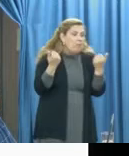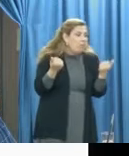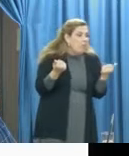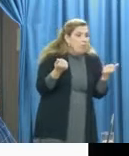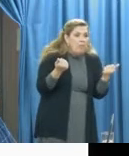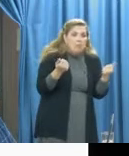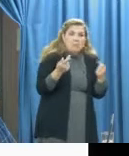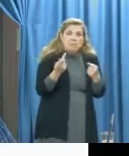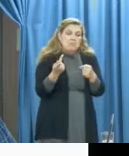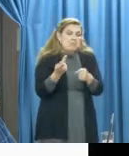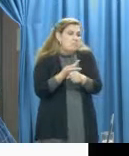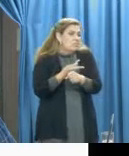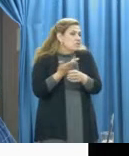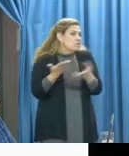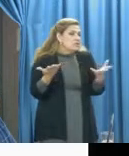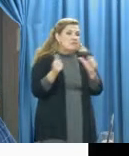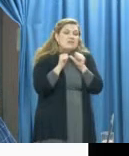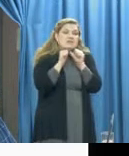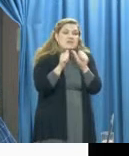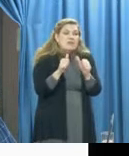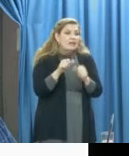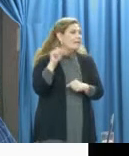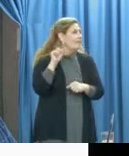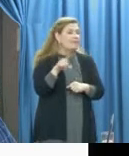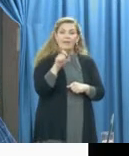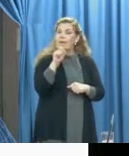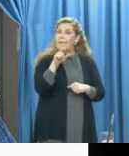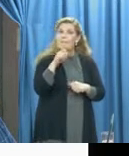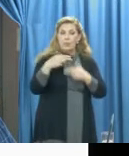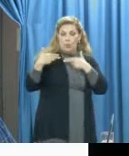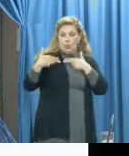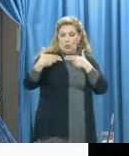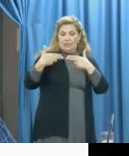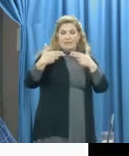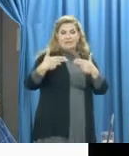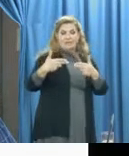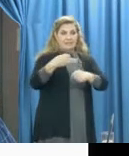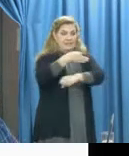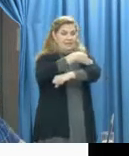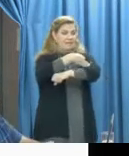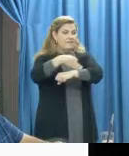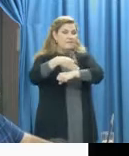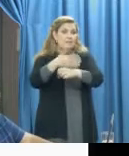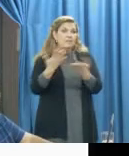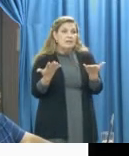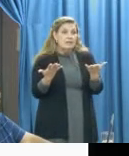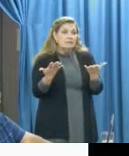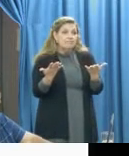adversos, pero tampoco tenemos antecedentes heredofamiliares. Entonces,